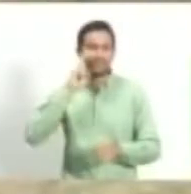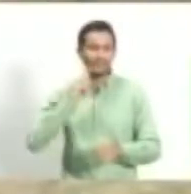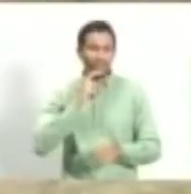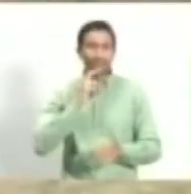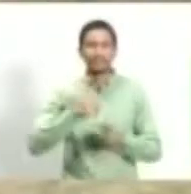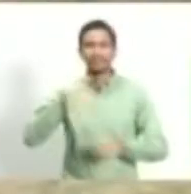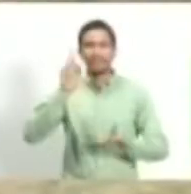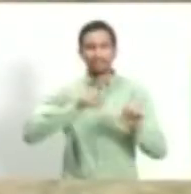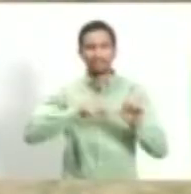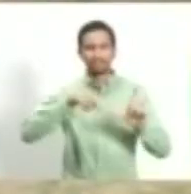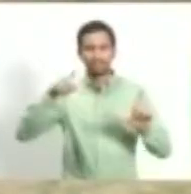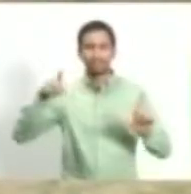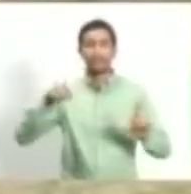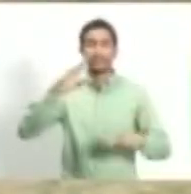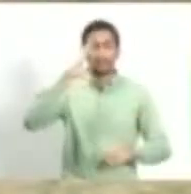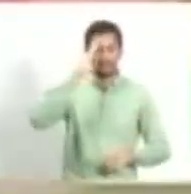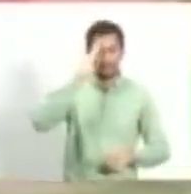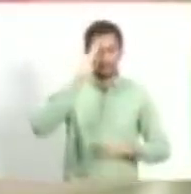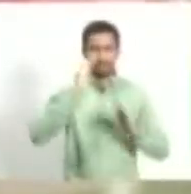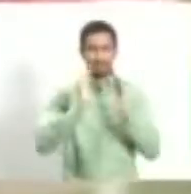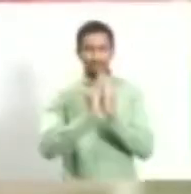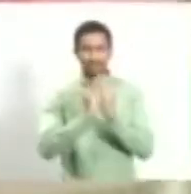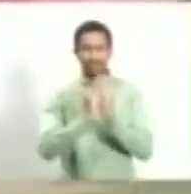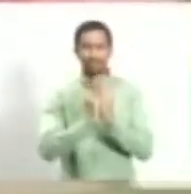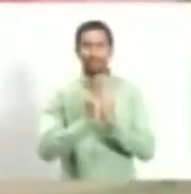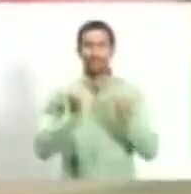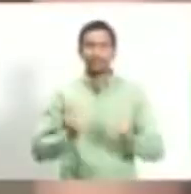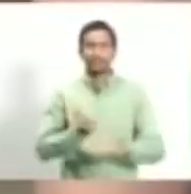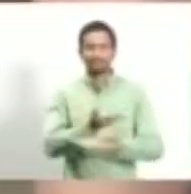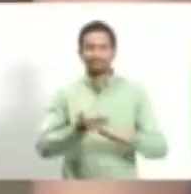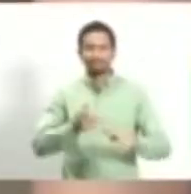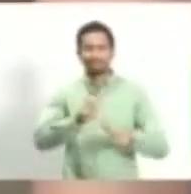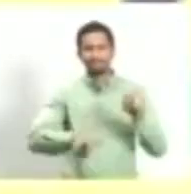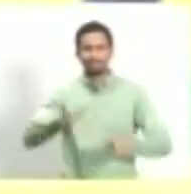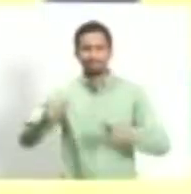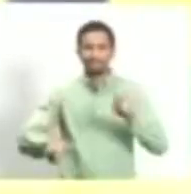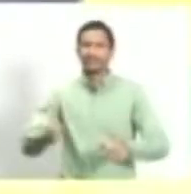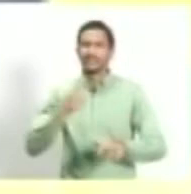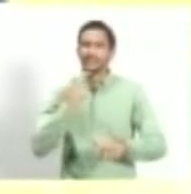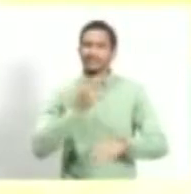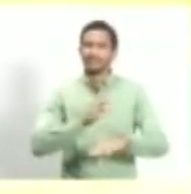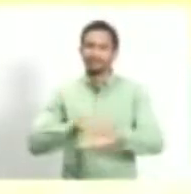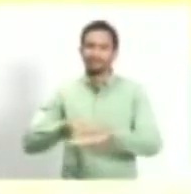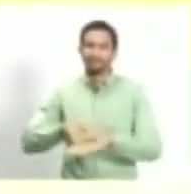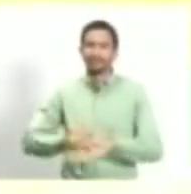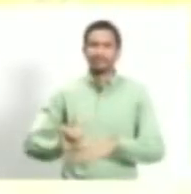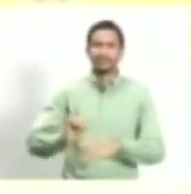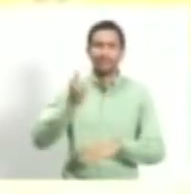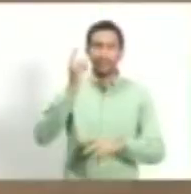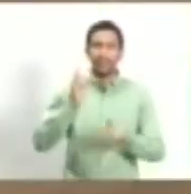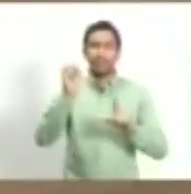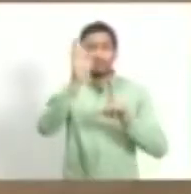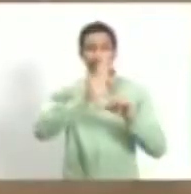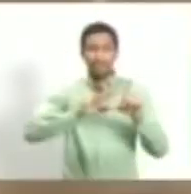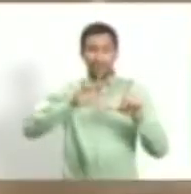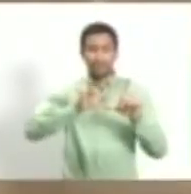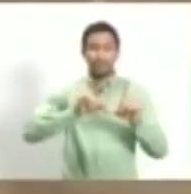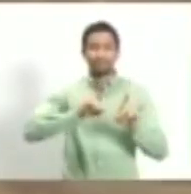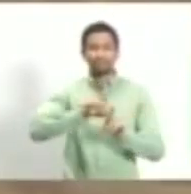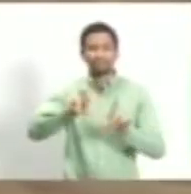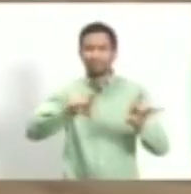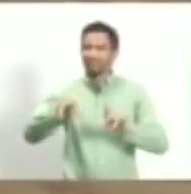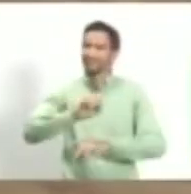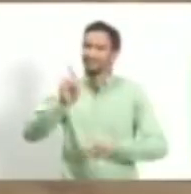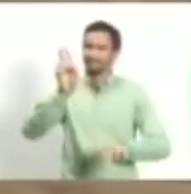Instituto Colombiano de Bienestar Familiar han solicitado a la ciudadanía que se abstenga de reenviar un video en el que aparece una niña